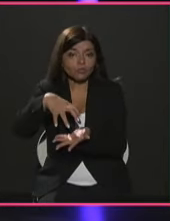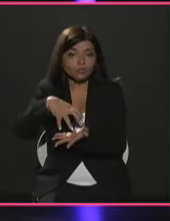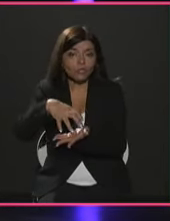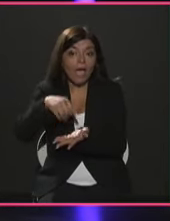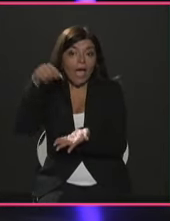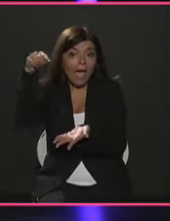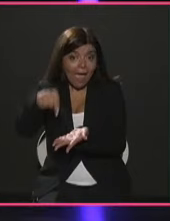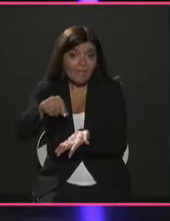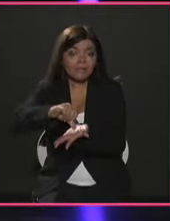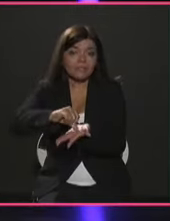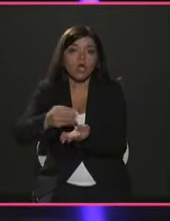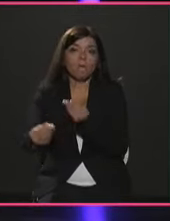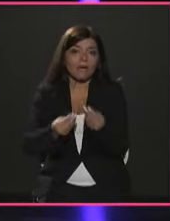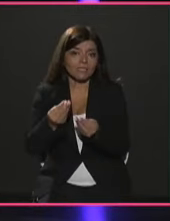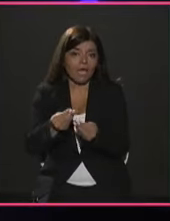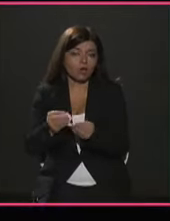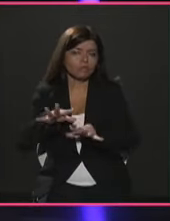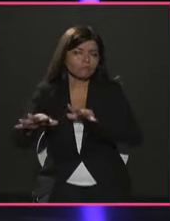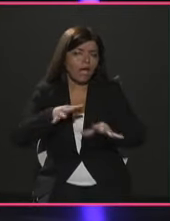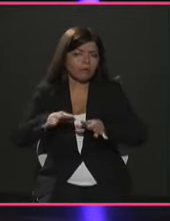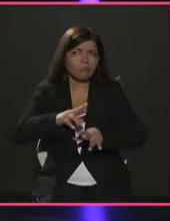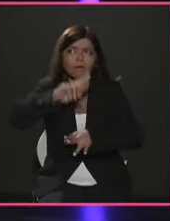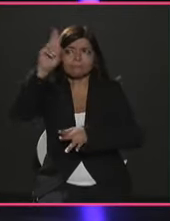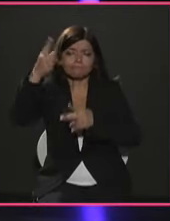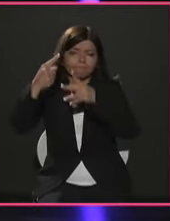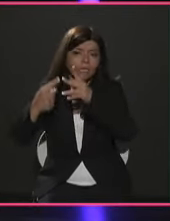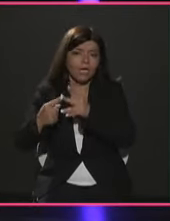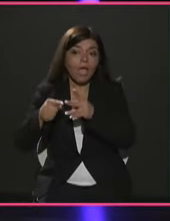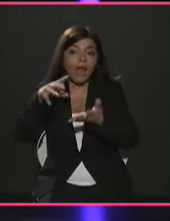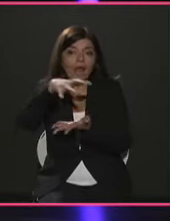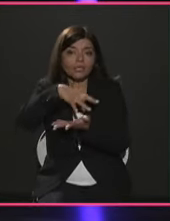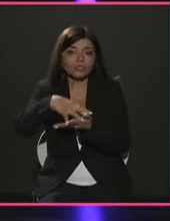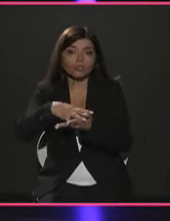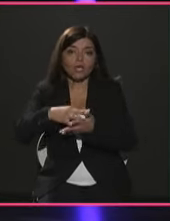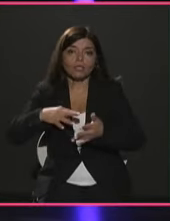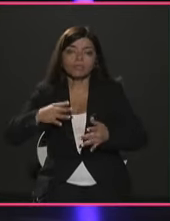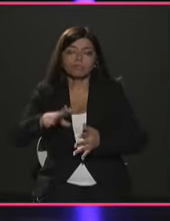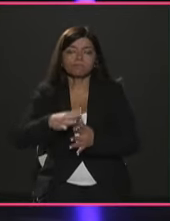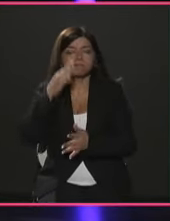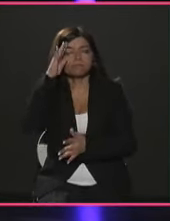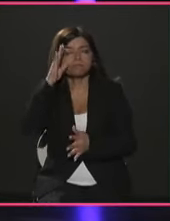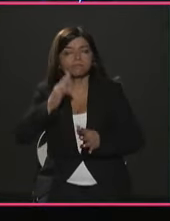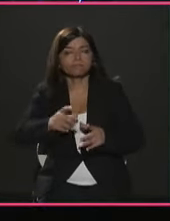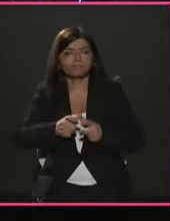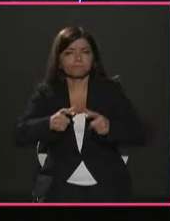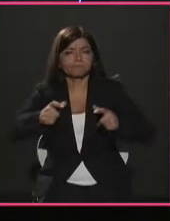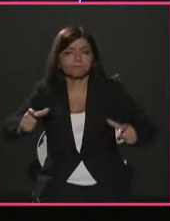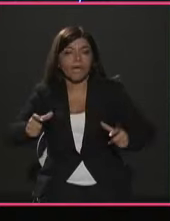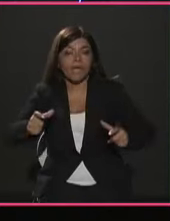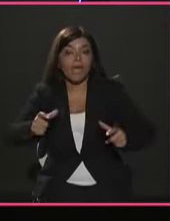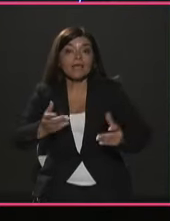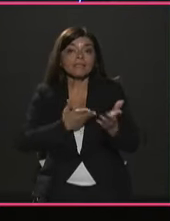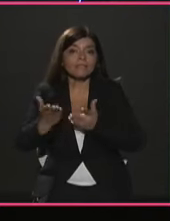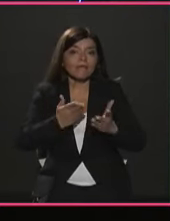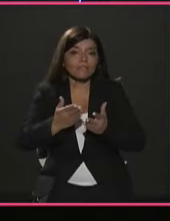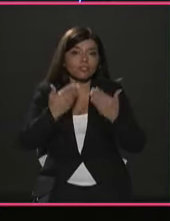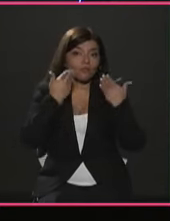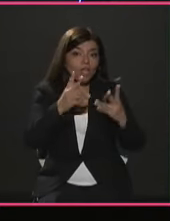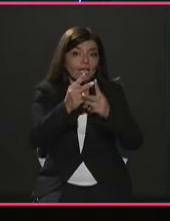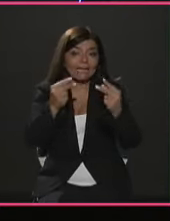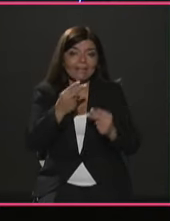murieron en las ciudades por tanto las ciudades son motores extraordinarios de generación de inteligencia pero también de bienes servicios y de calidad de